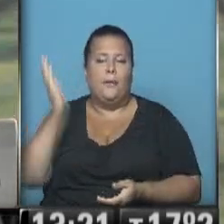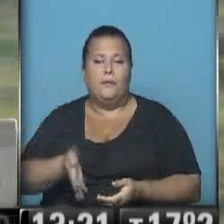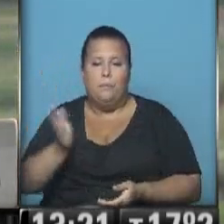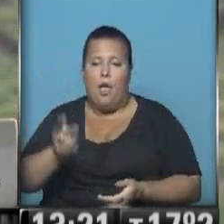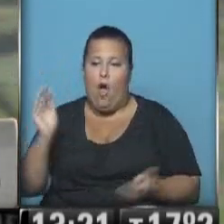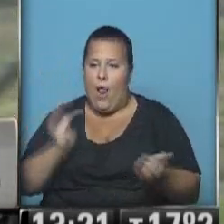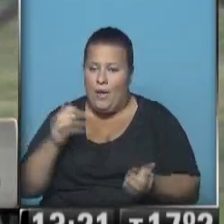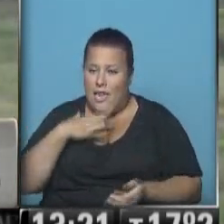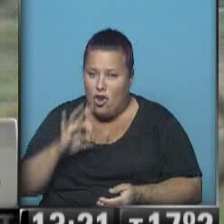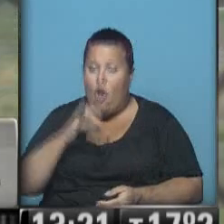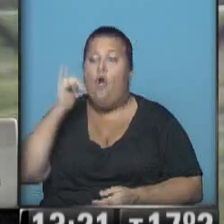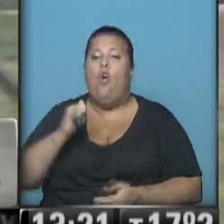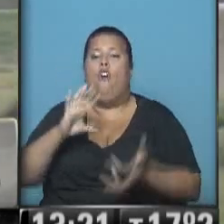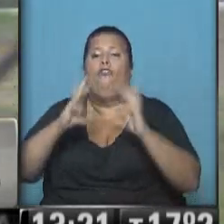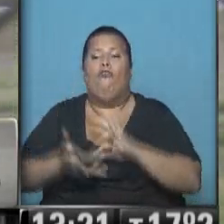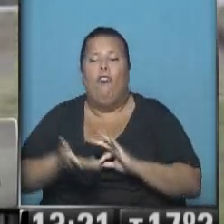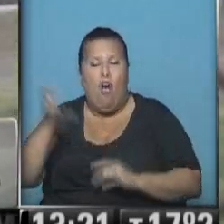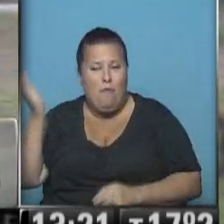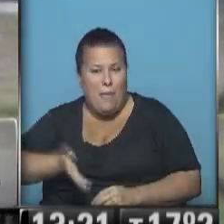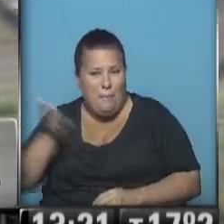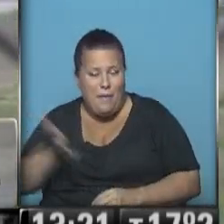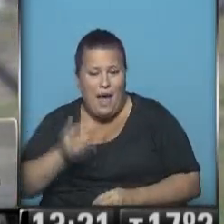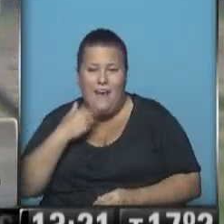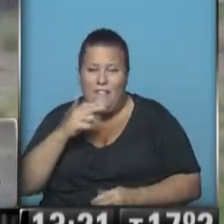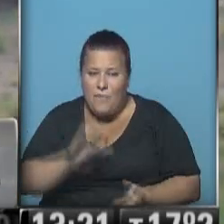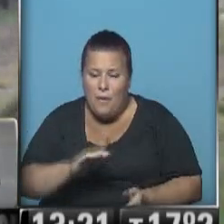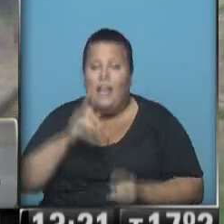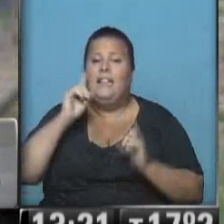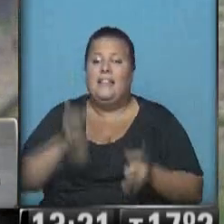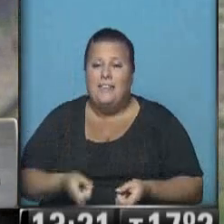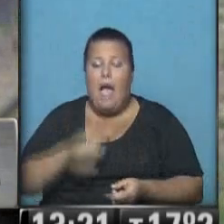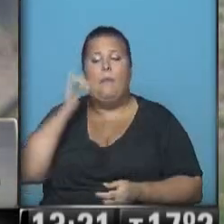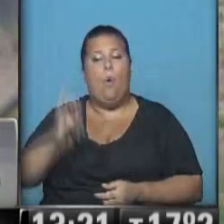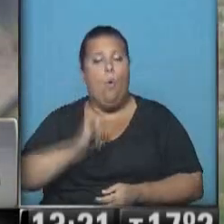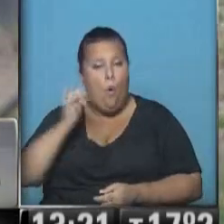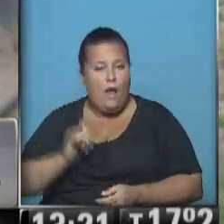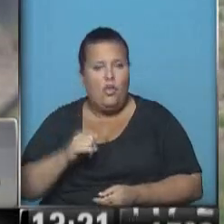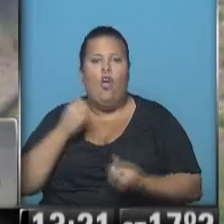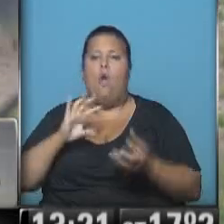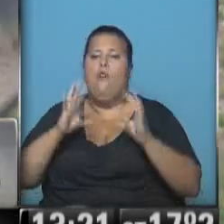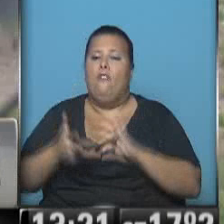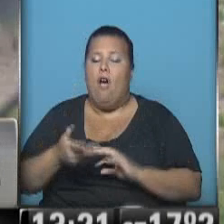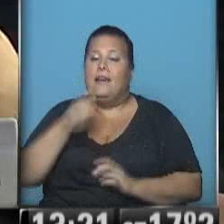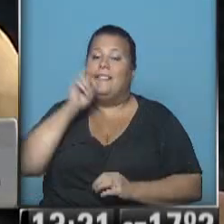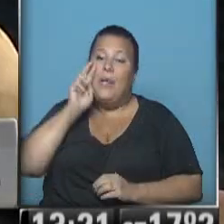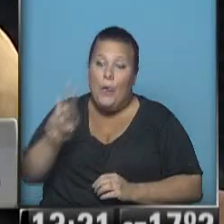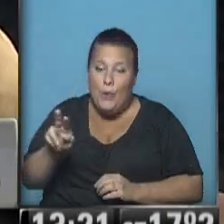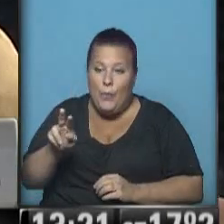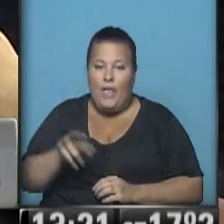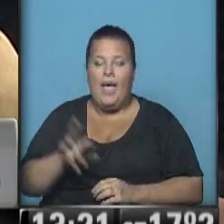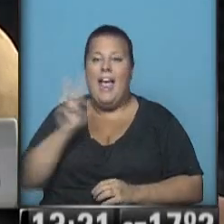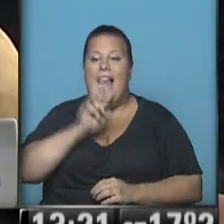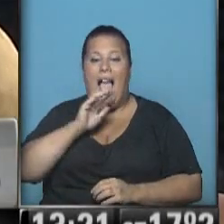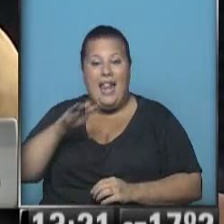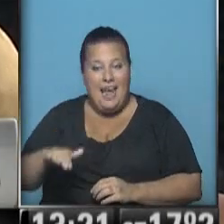nene cuenta De qué manera lo agredió si y también relata como cuando veía a la